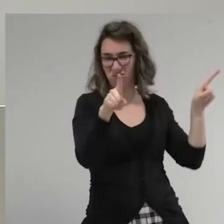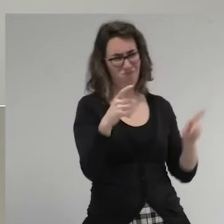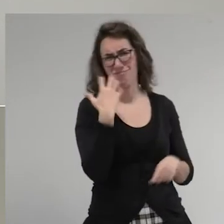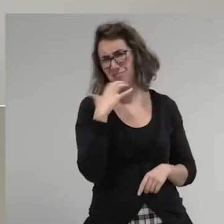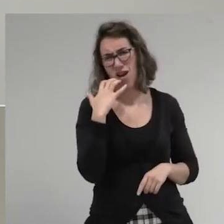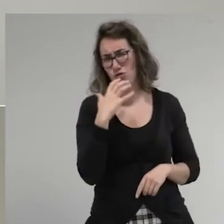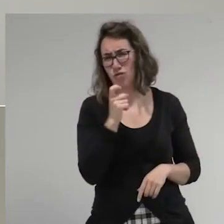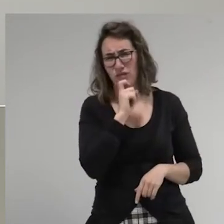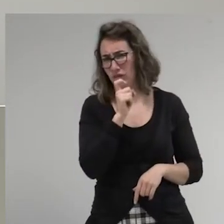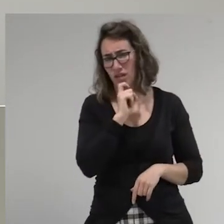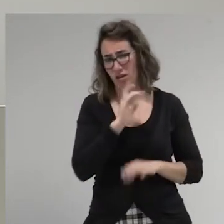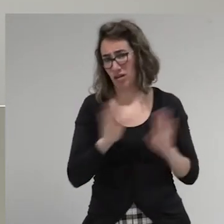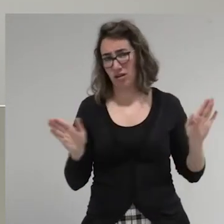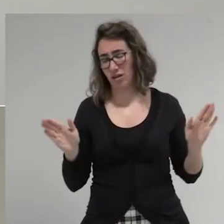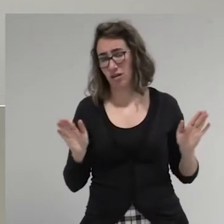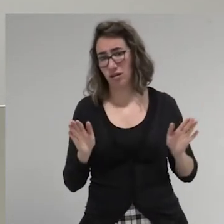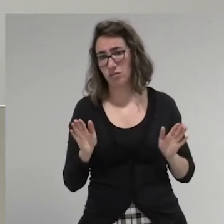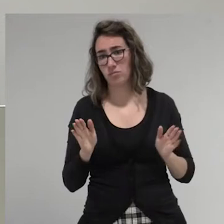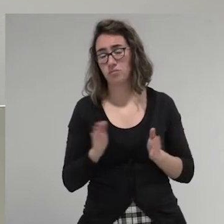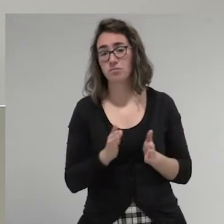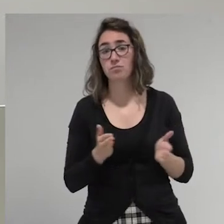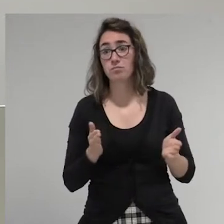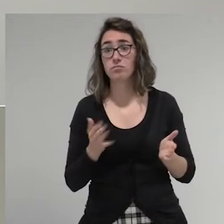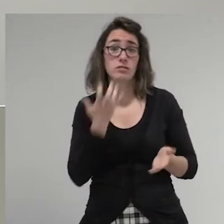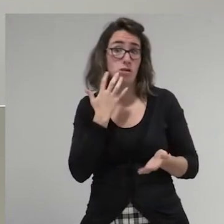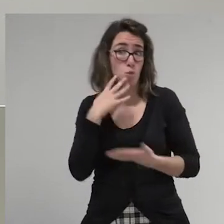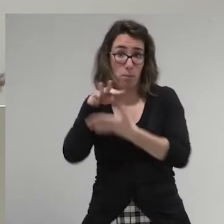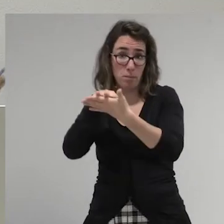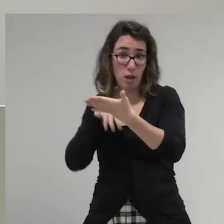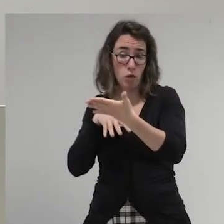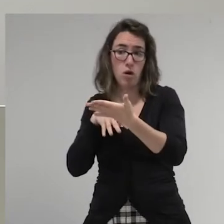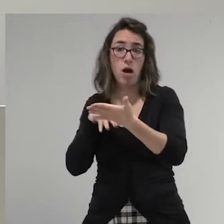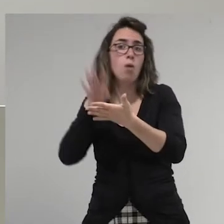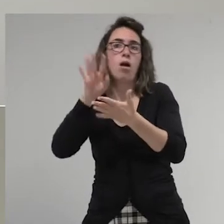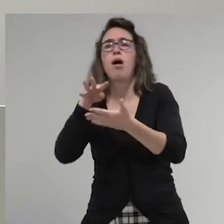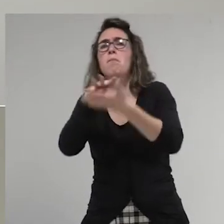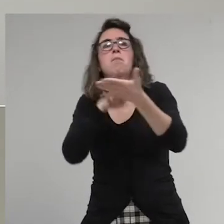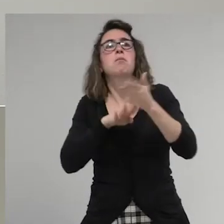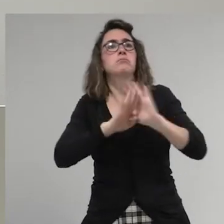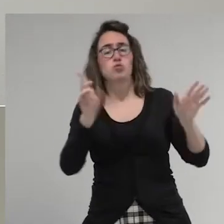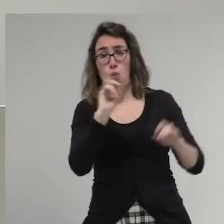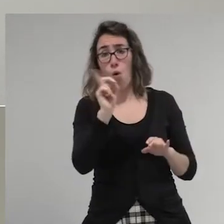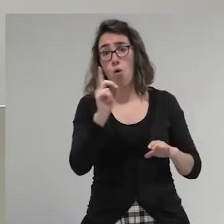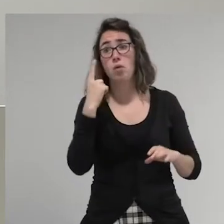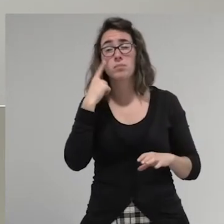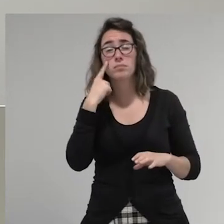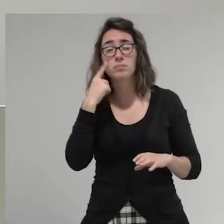Es muy difícil esto. Y Barcelona es una... Bueno, Barcelona, es que